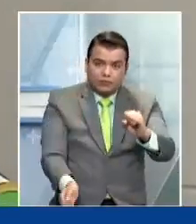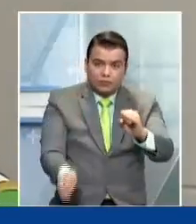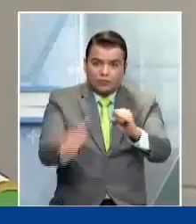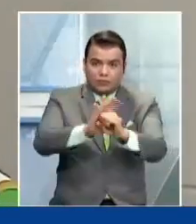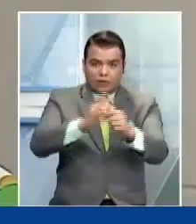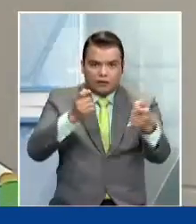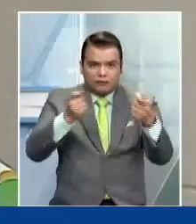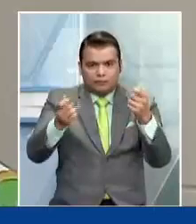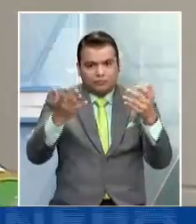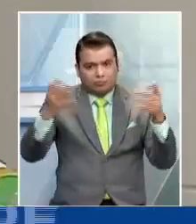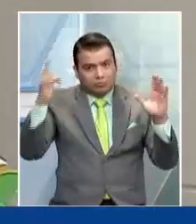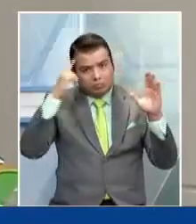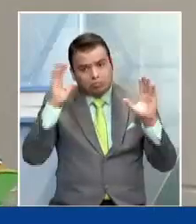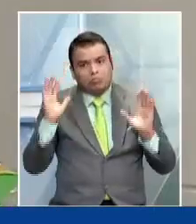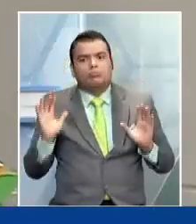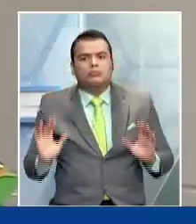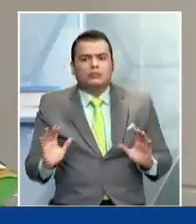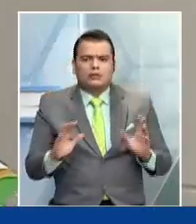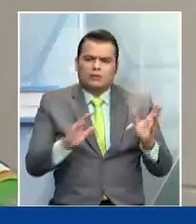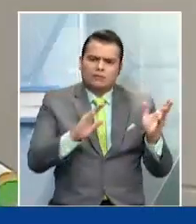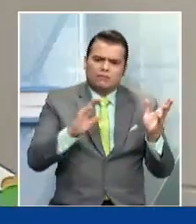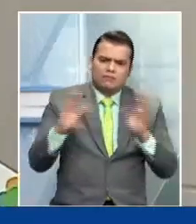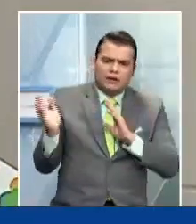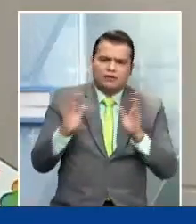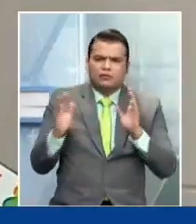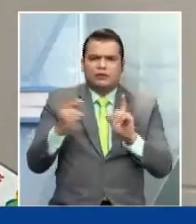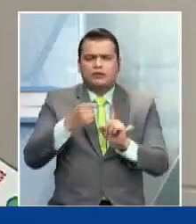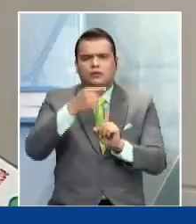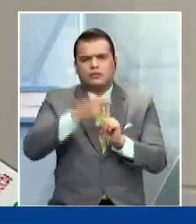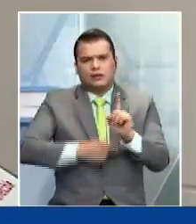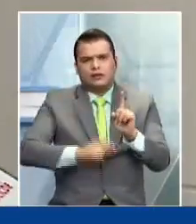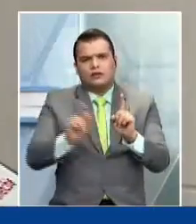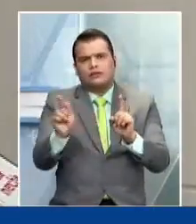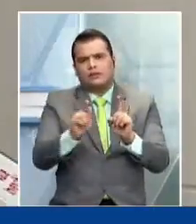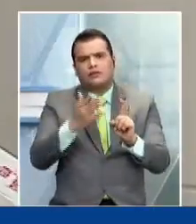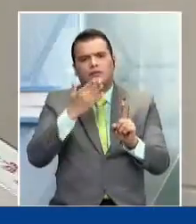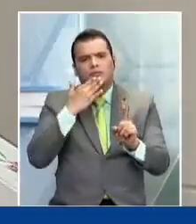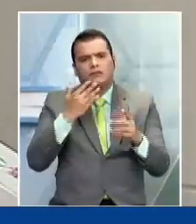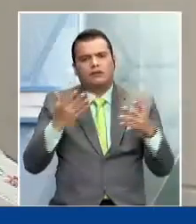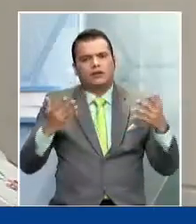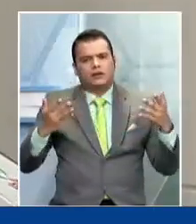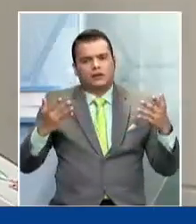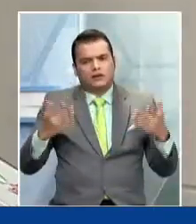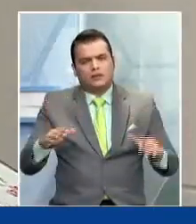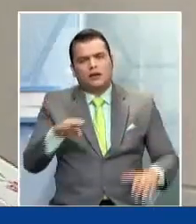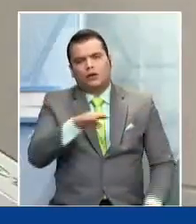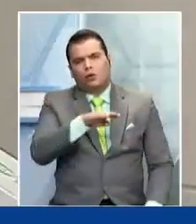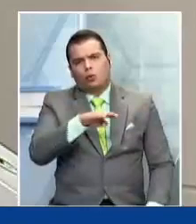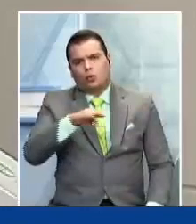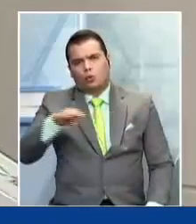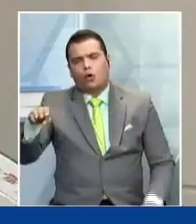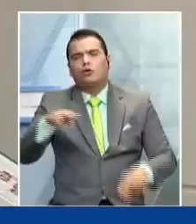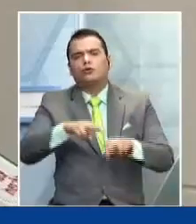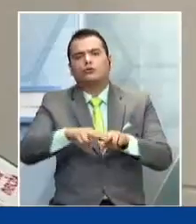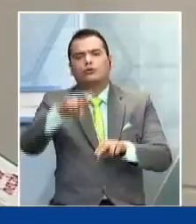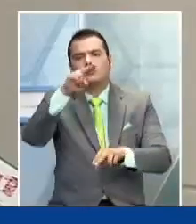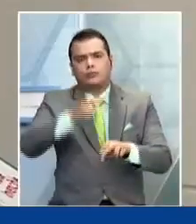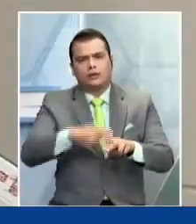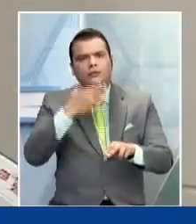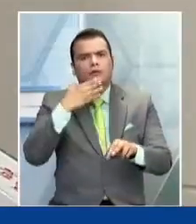podemos estar pensando que para mediados de febrero volvemos a estar en la meseta y podemos